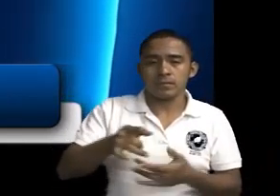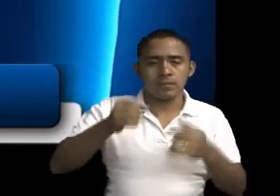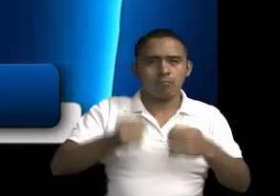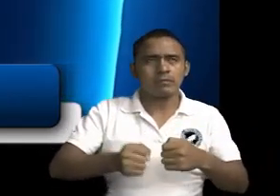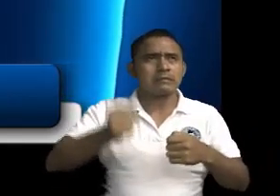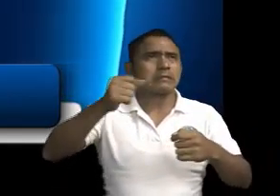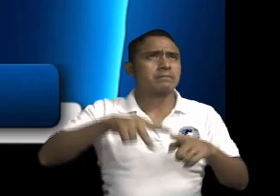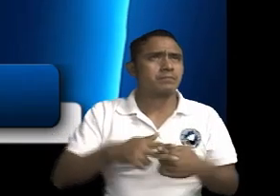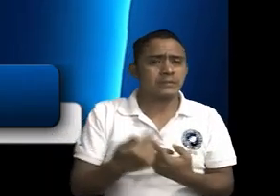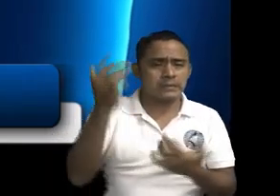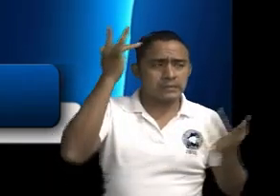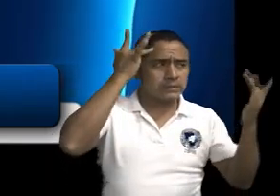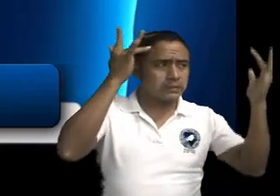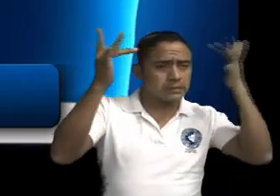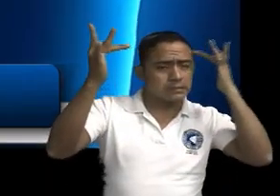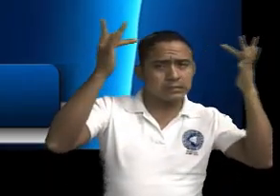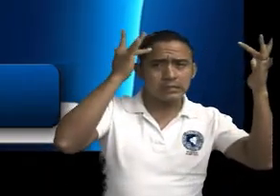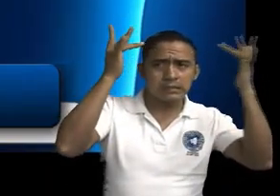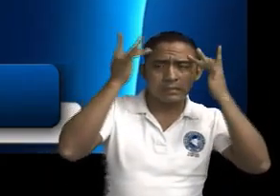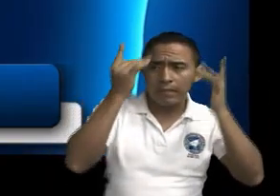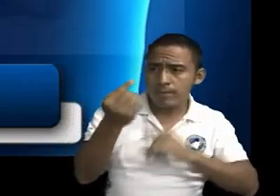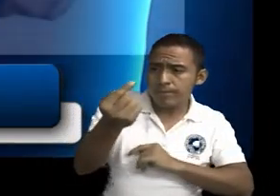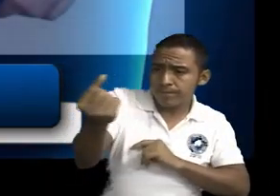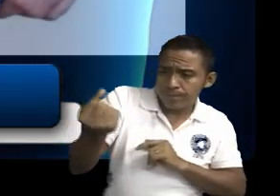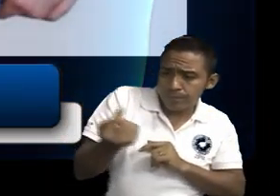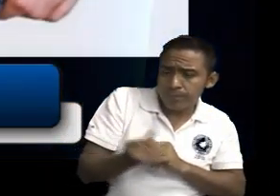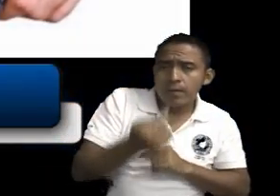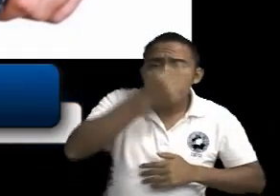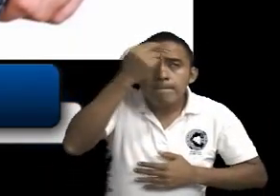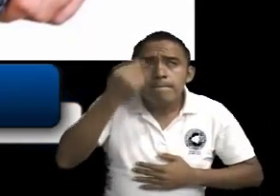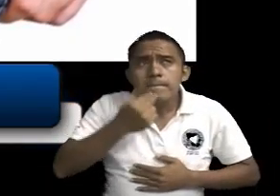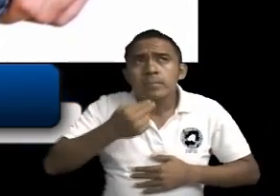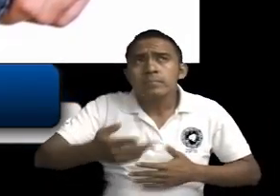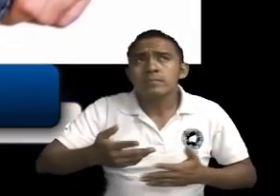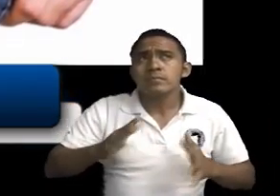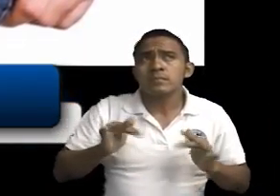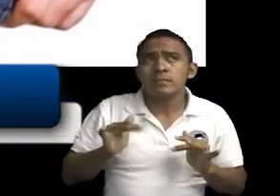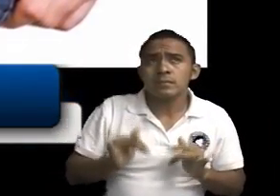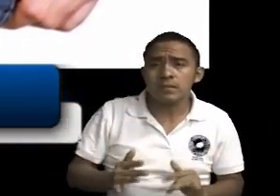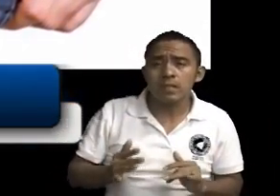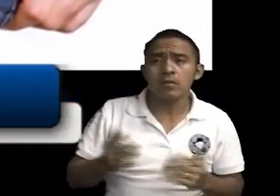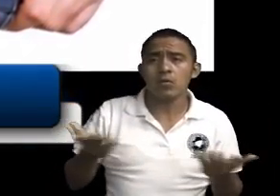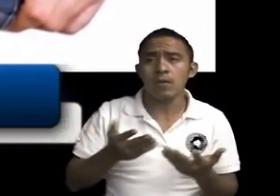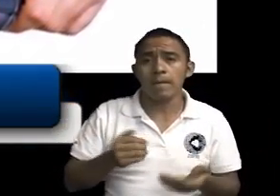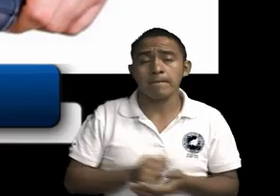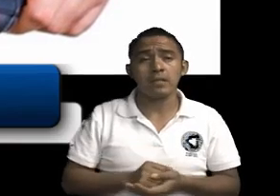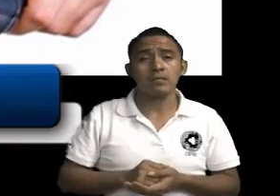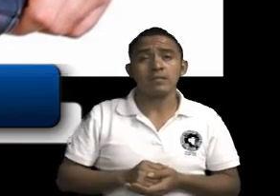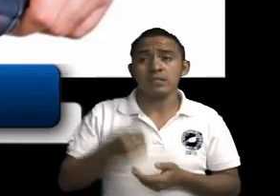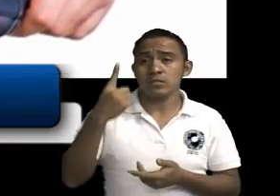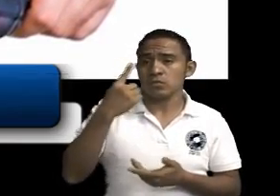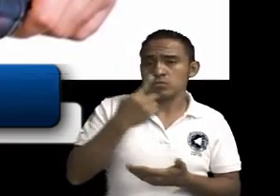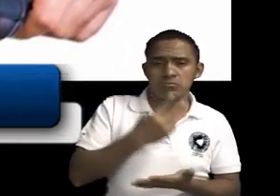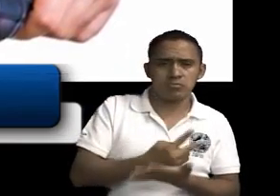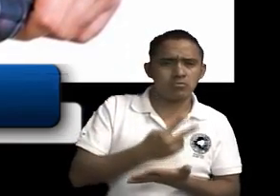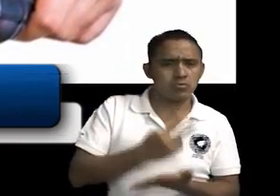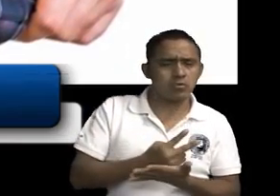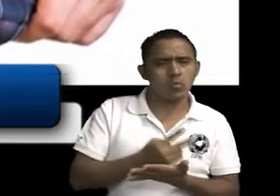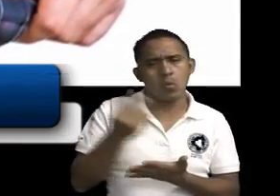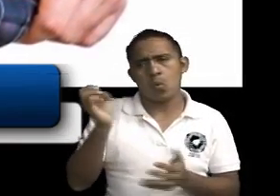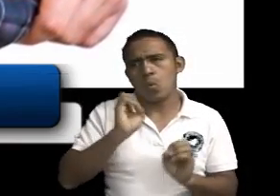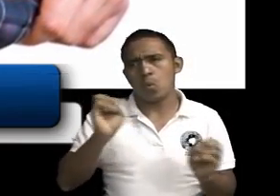preocupa. La mayoría llegan a la consulta, generalmente cuando ya le ha pasado dos o tres veces. Es raro, muy raro que